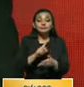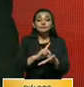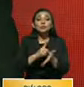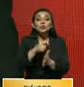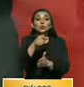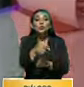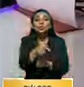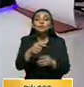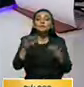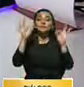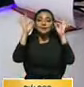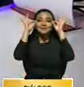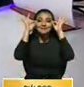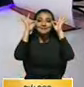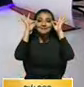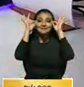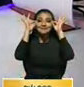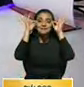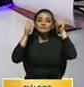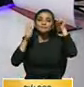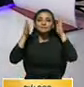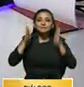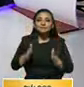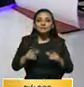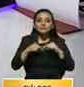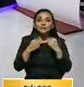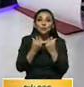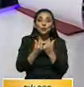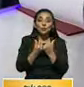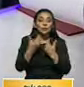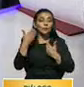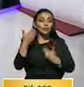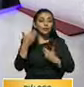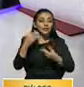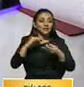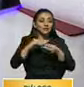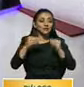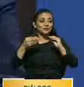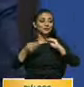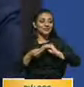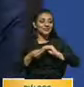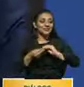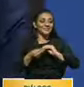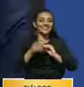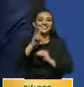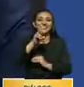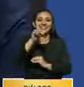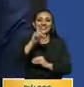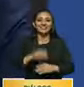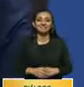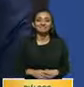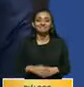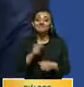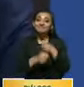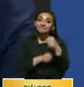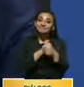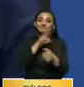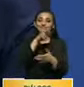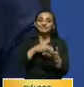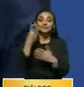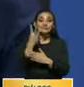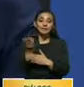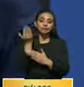30 es para Guillermo Lasso, el candidato de la Alianza Creo Suma. Corre su tiempo. En el año 2016,